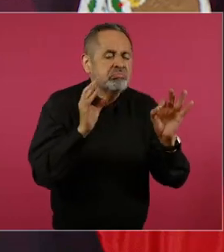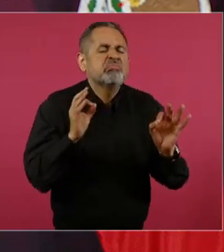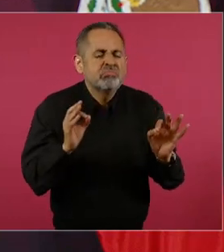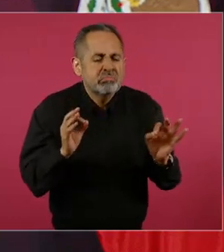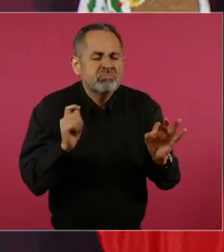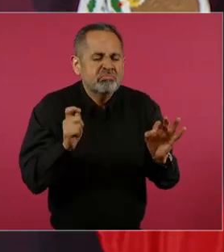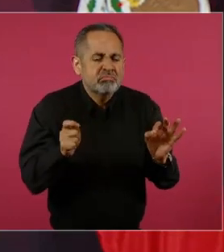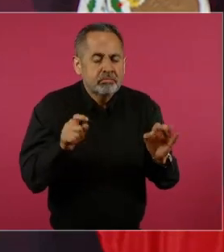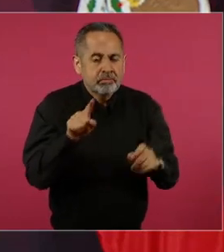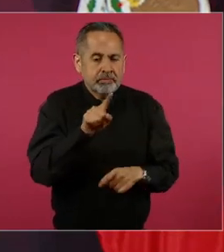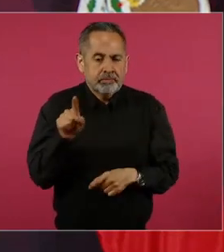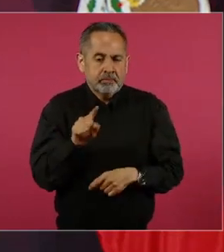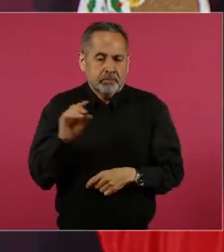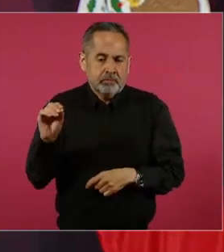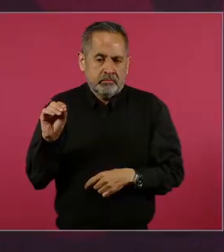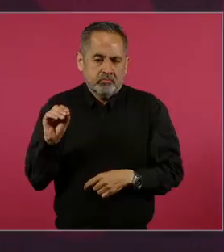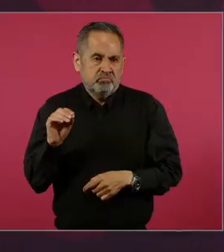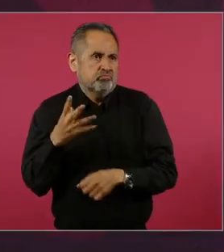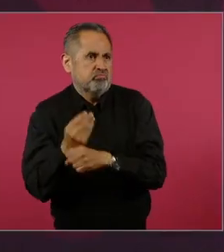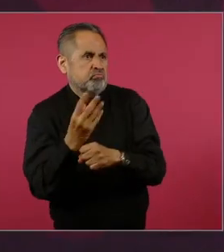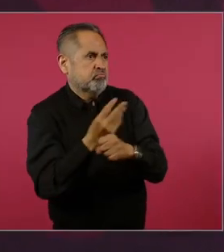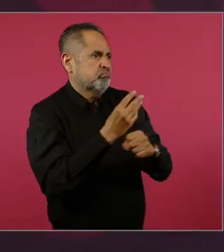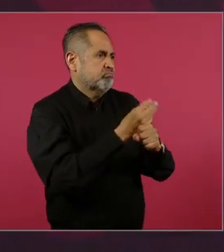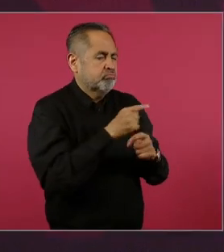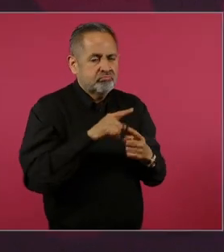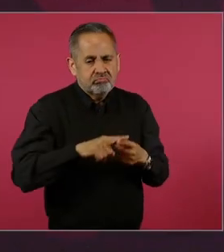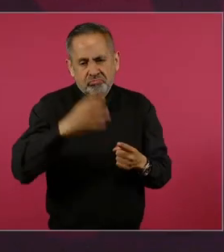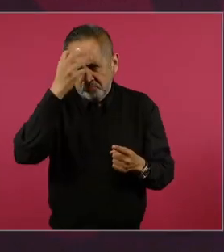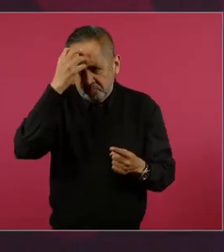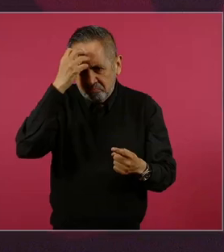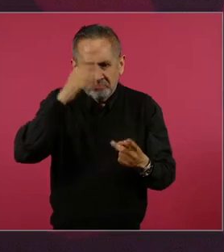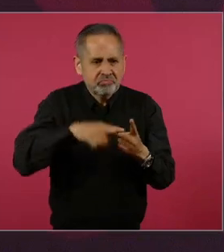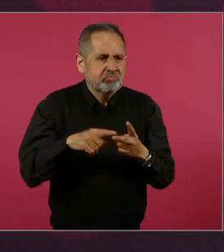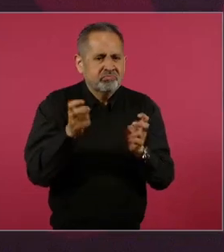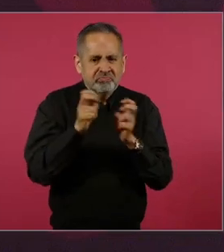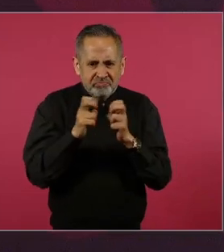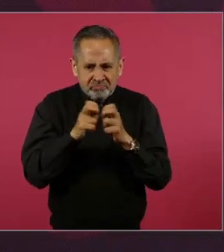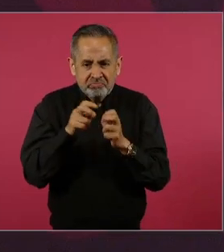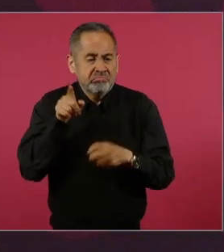el de San Juan de Aragón, el Chapultepec. Ella